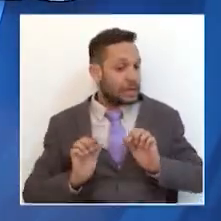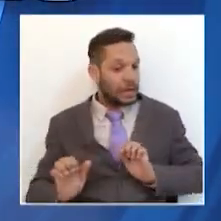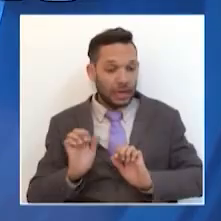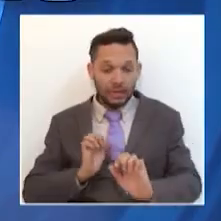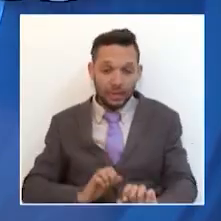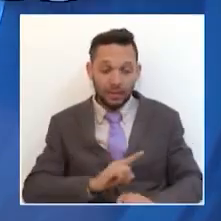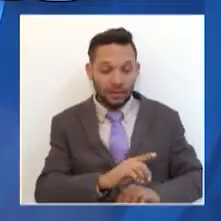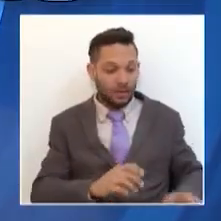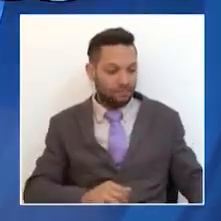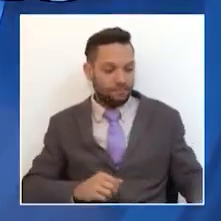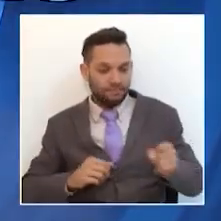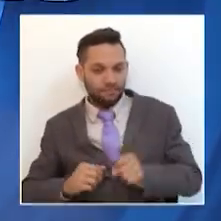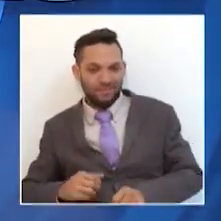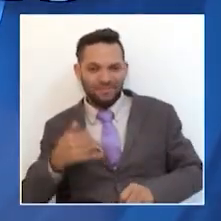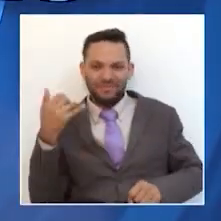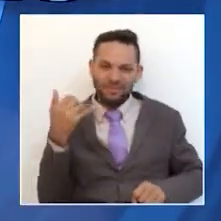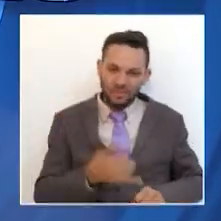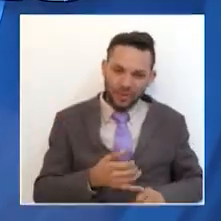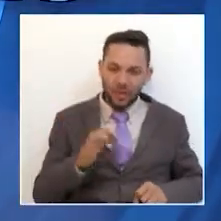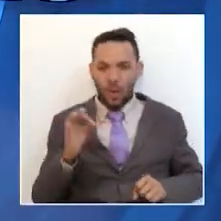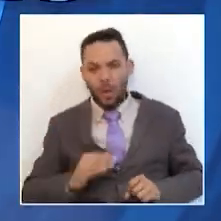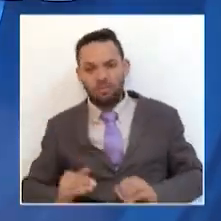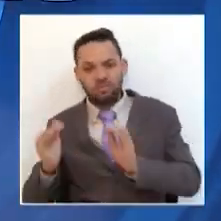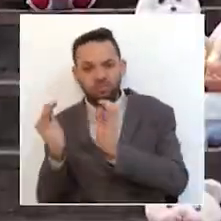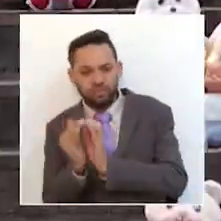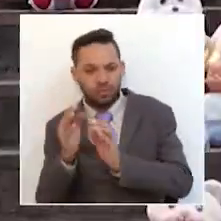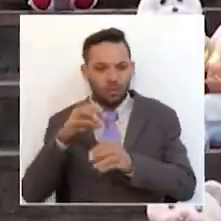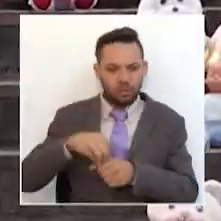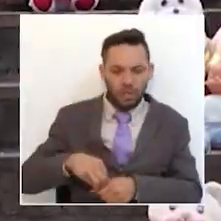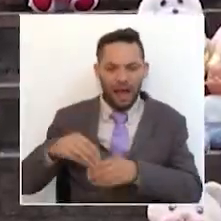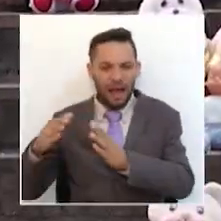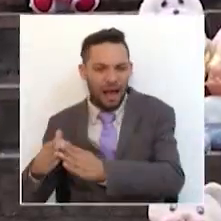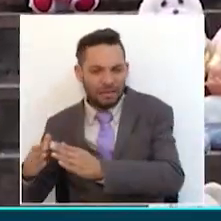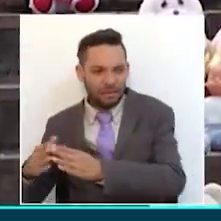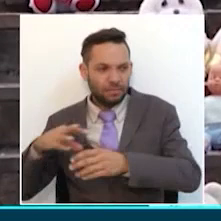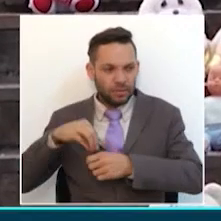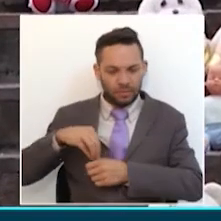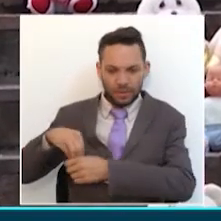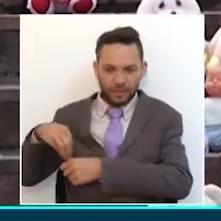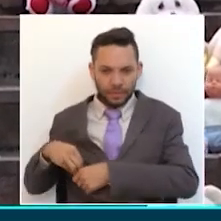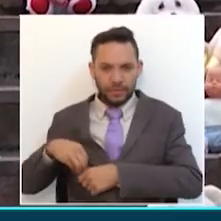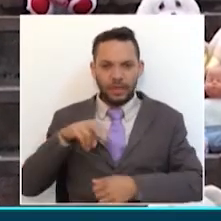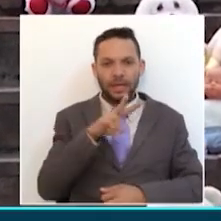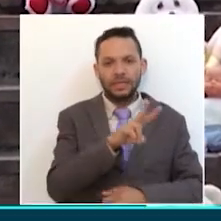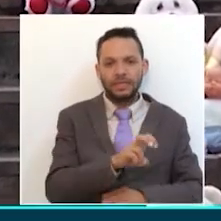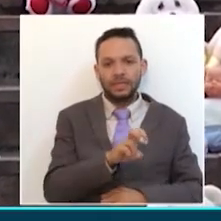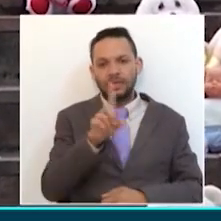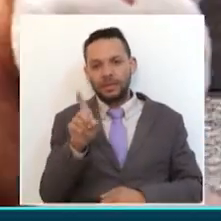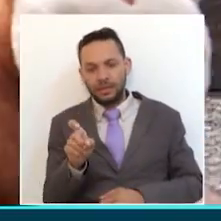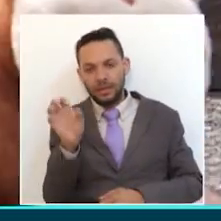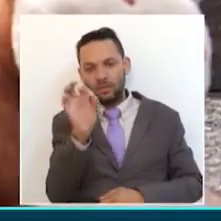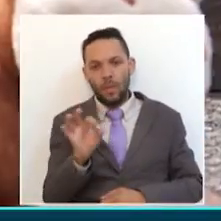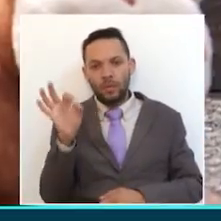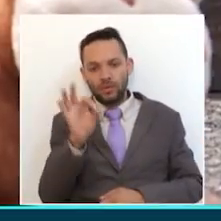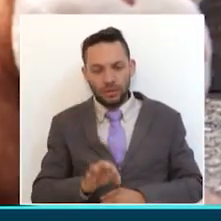de abuso y que luego sean llevados a orfanatos. En el país, más del 76% de los casos de abuso